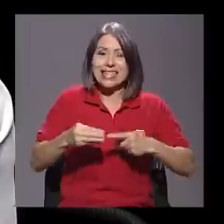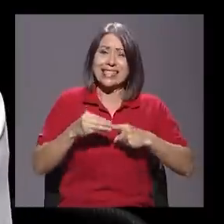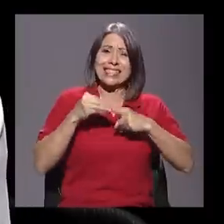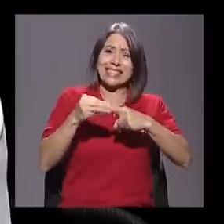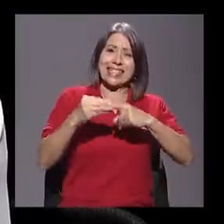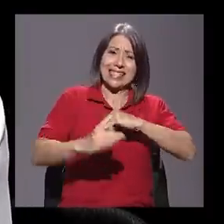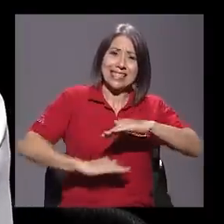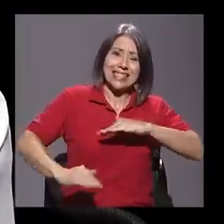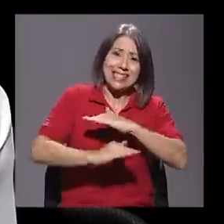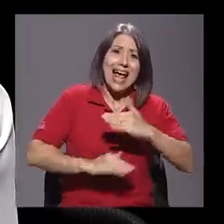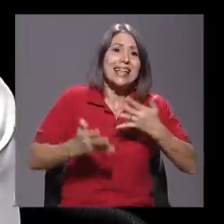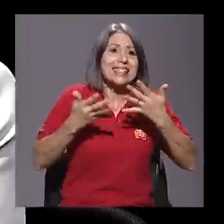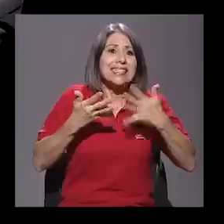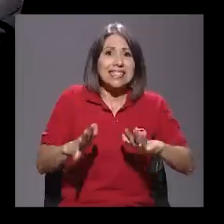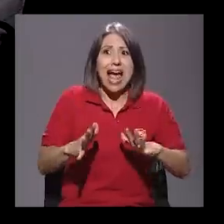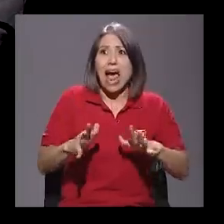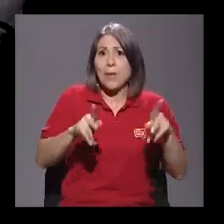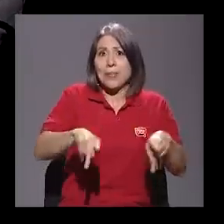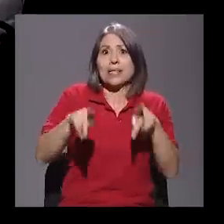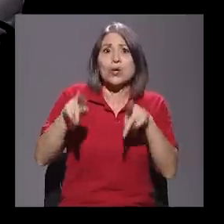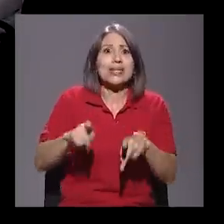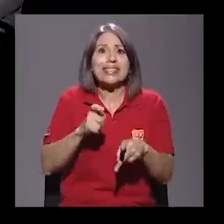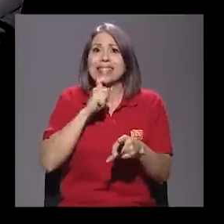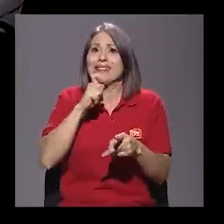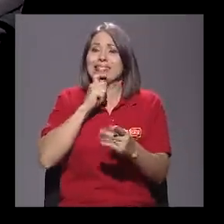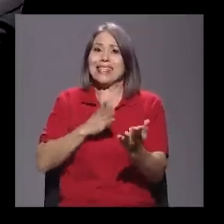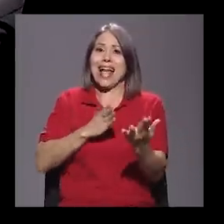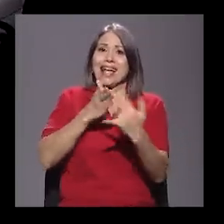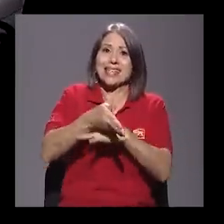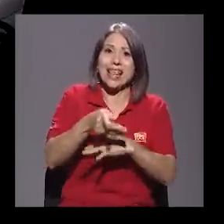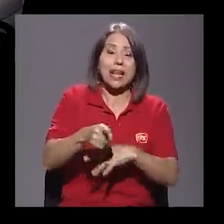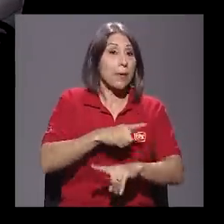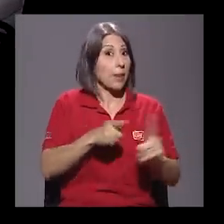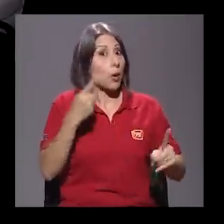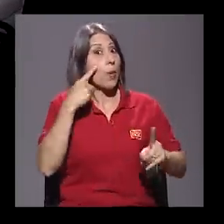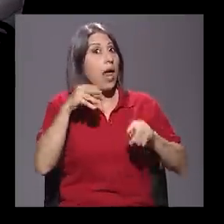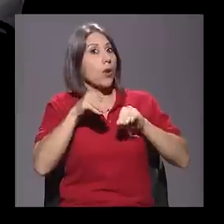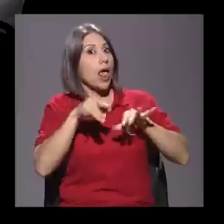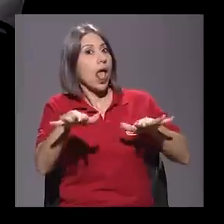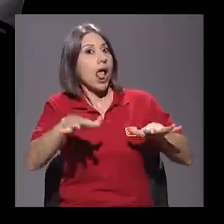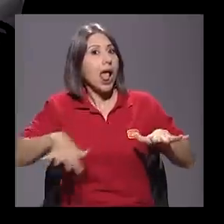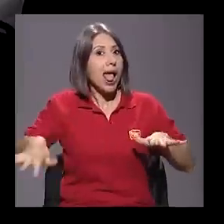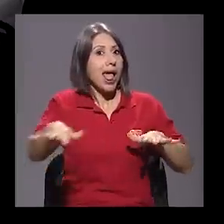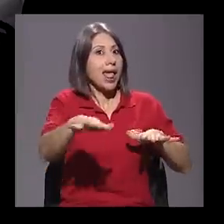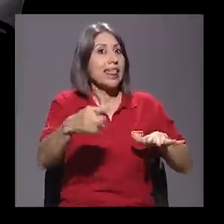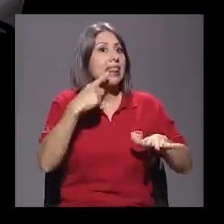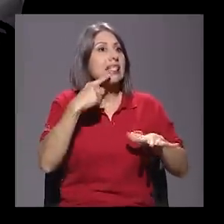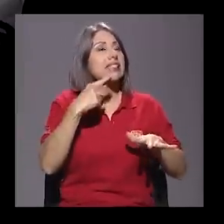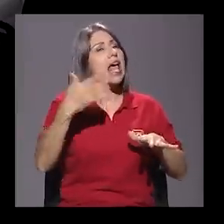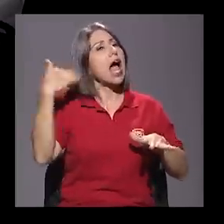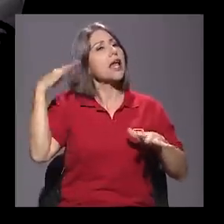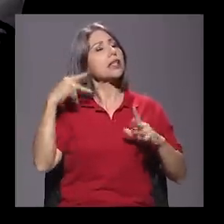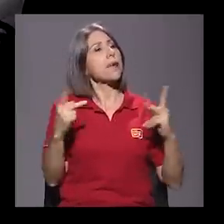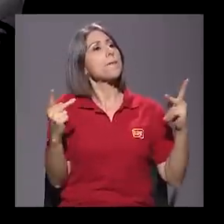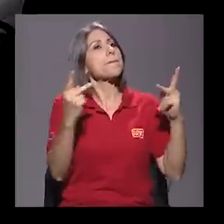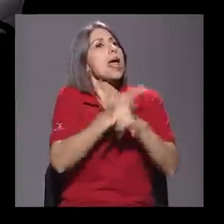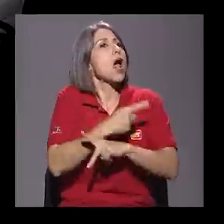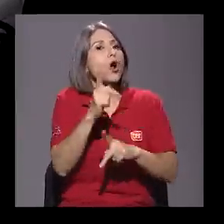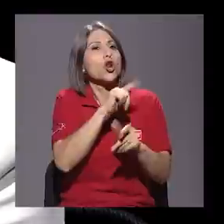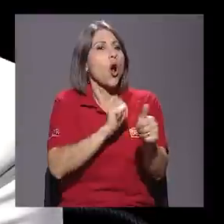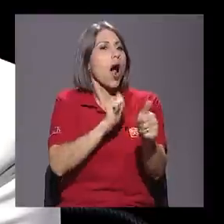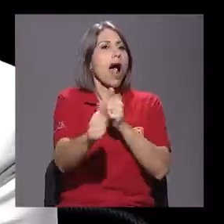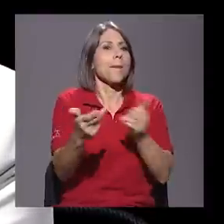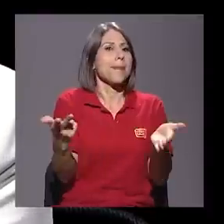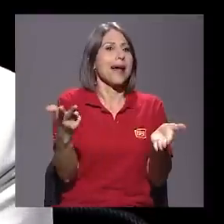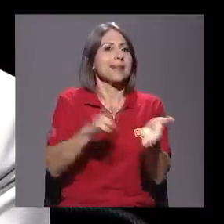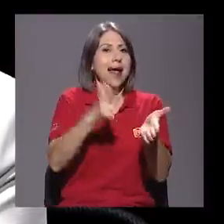es muy difícil poder acceder pero a ellos. El discurso, ahora es peor. Pero vea el discurso, Sofía, el discurso es, era peor no pasar la reforma. ¿Usted coincide con un economista en ese término?